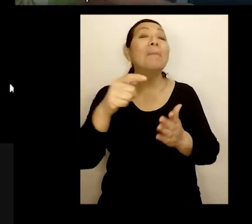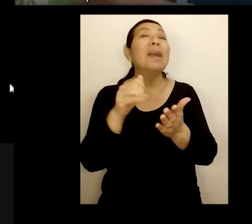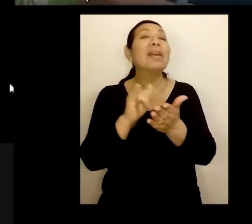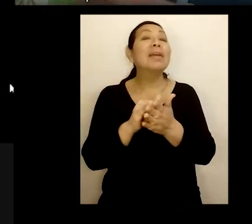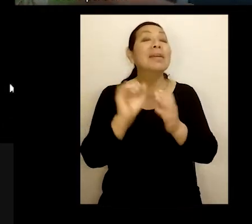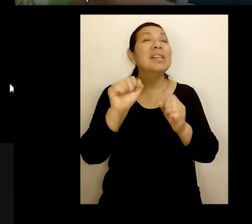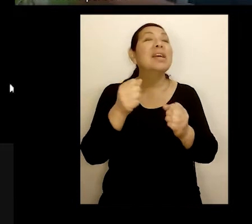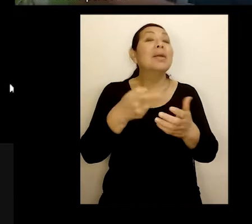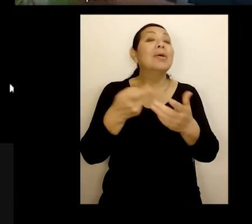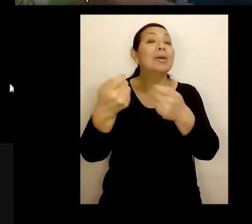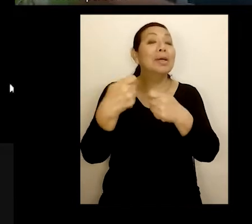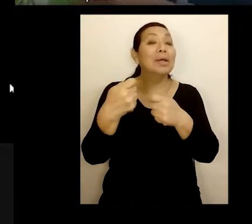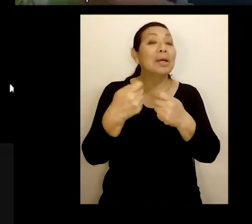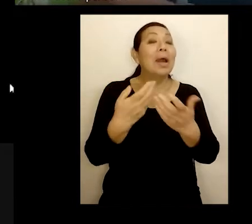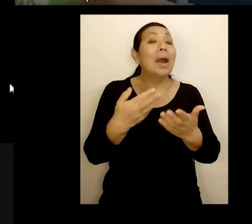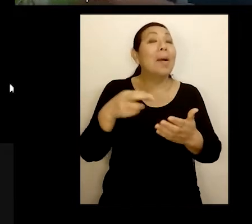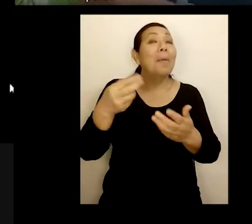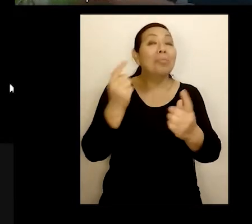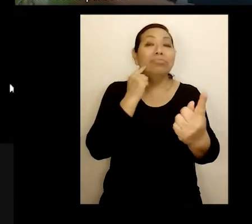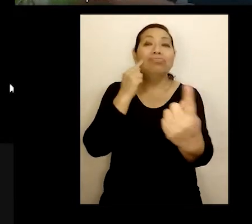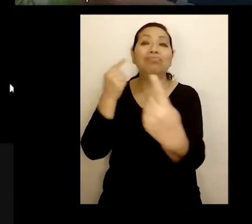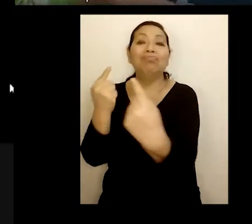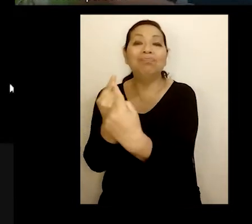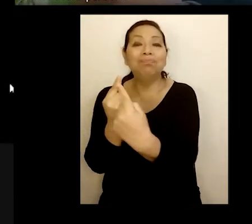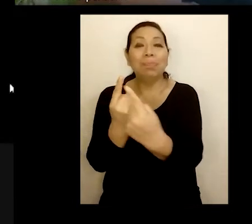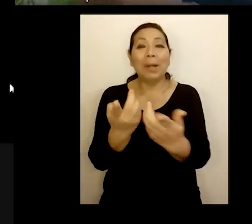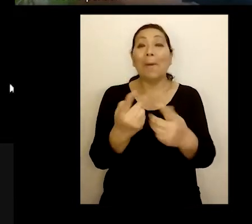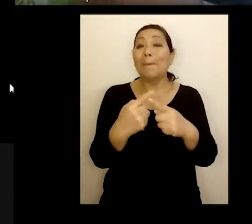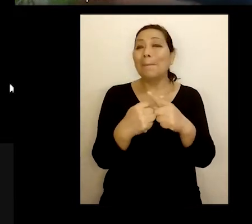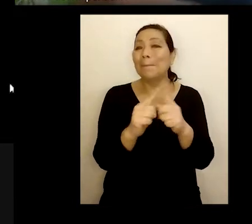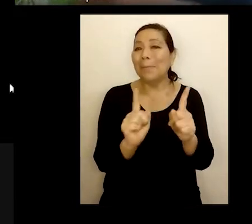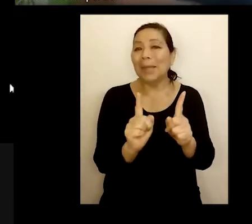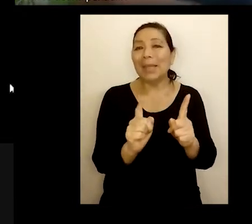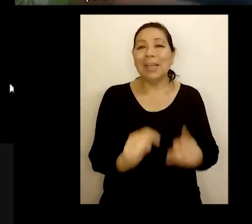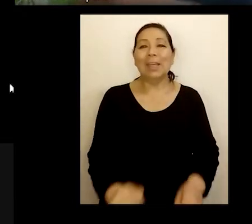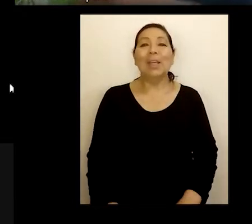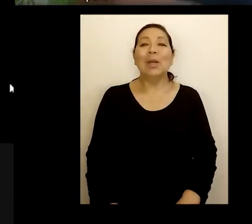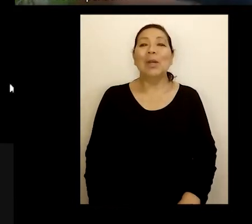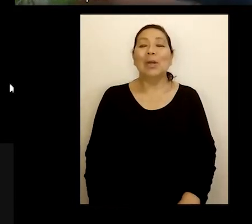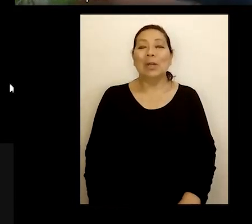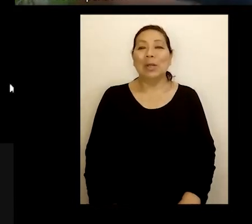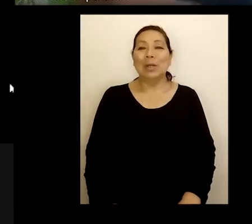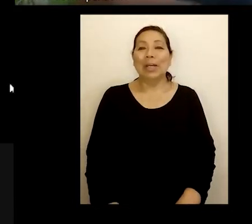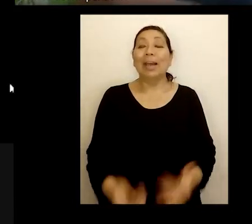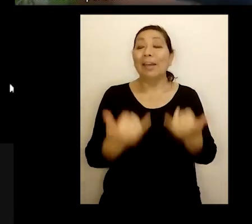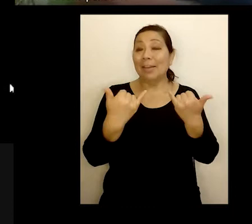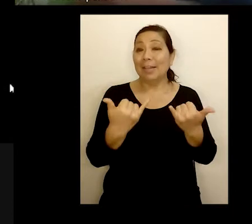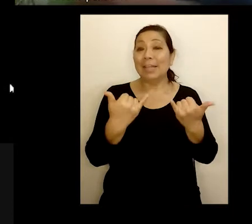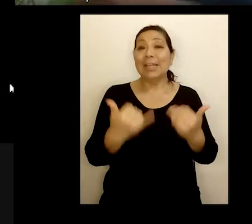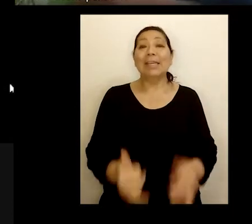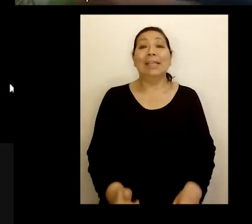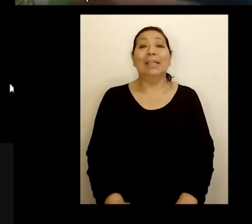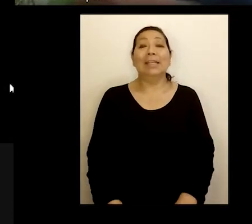se desiste del recurso de apelación. Pero la sala, en este